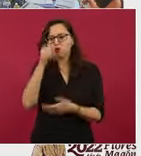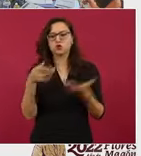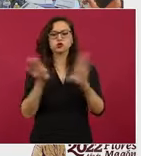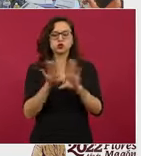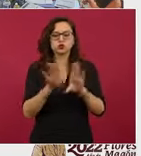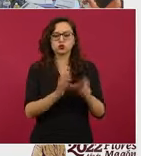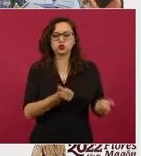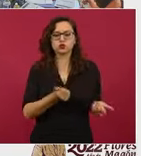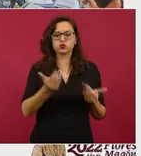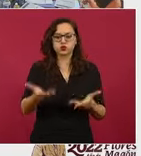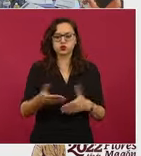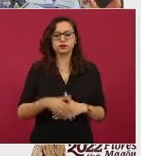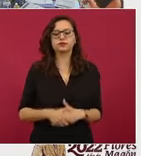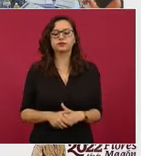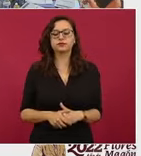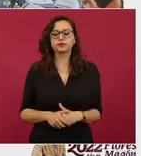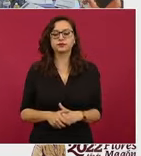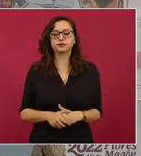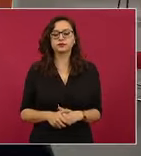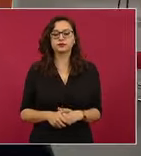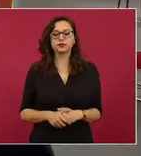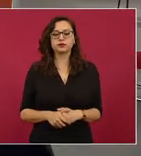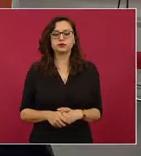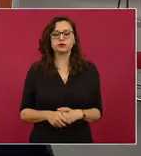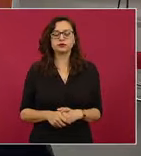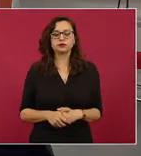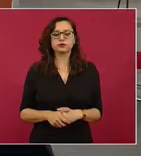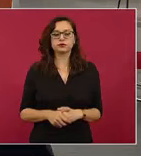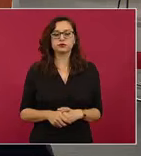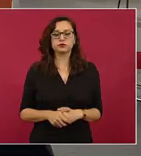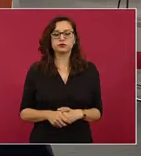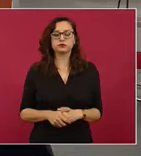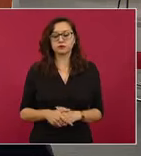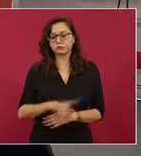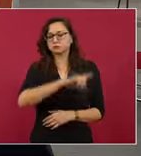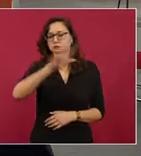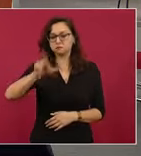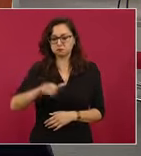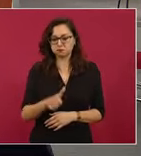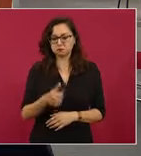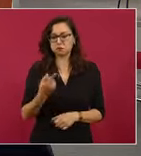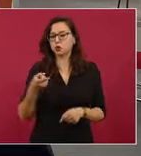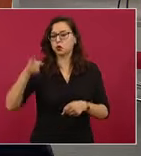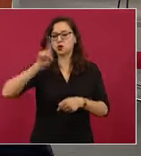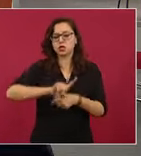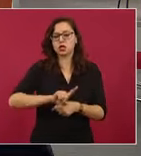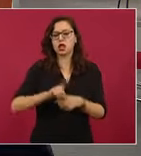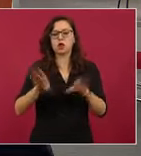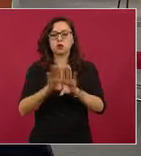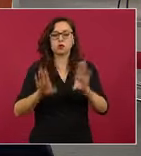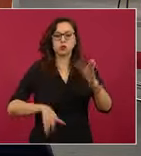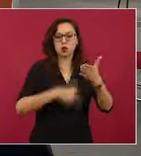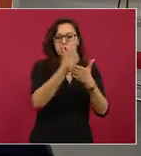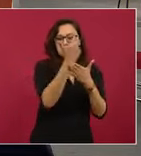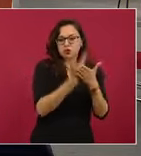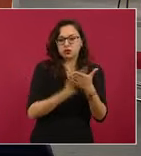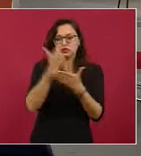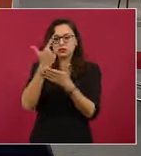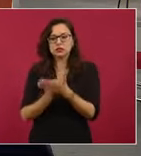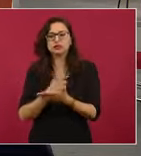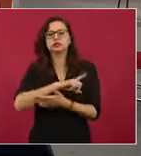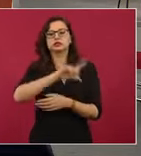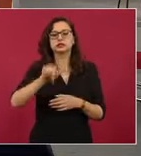Adelante. En un día de operación, desde el pase de lista y arribo de los camiones,